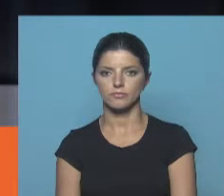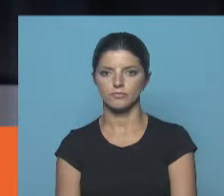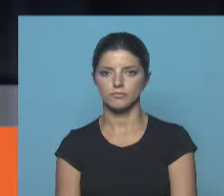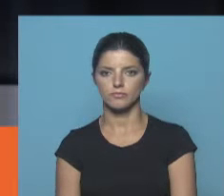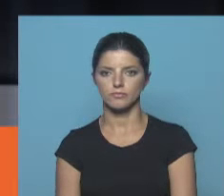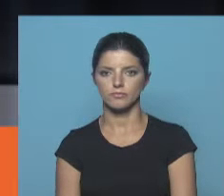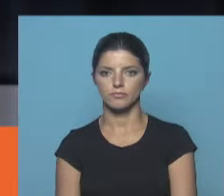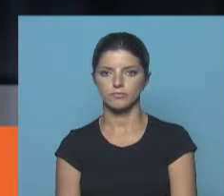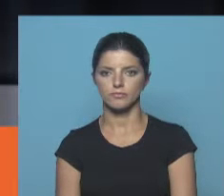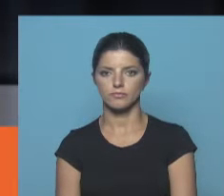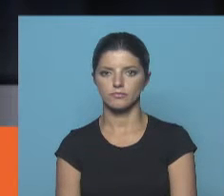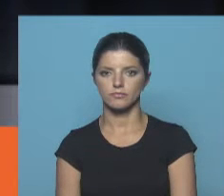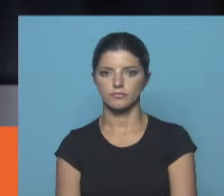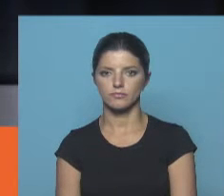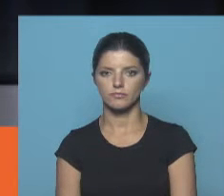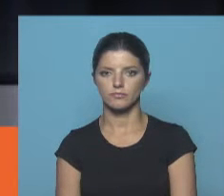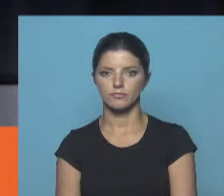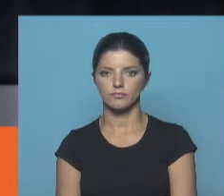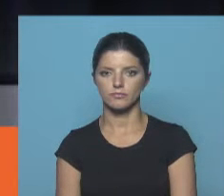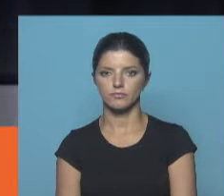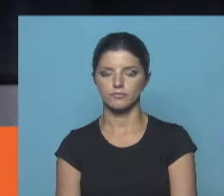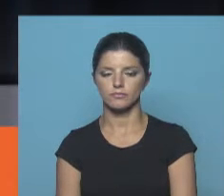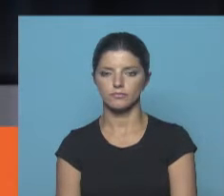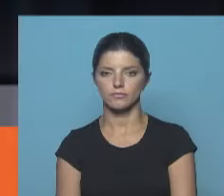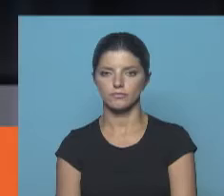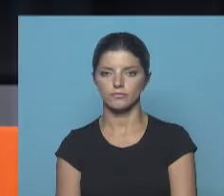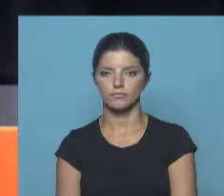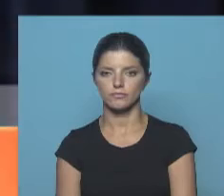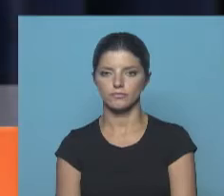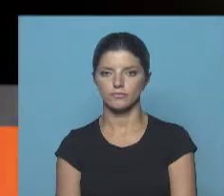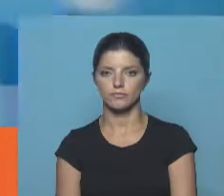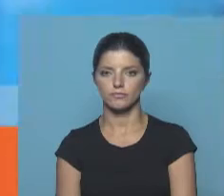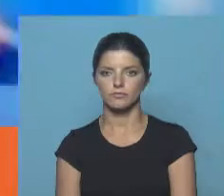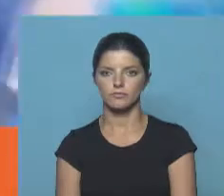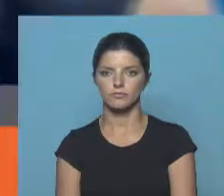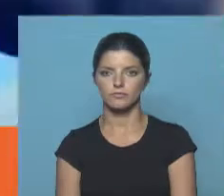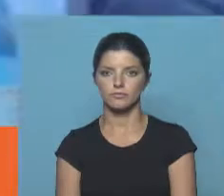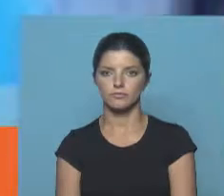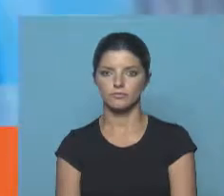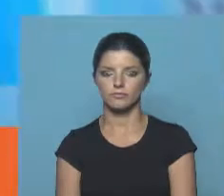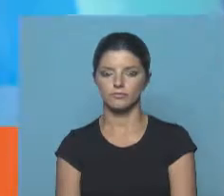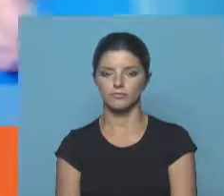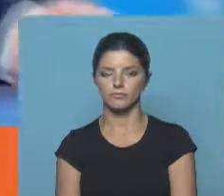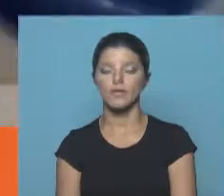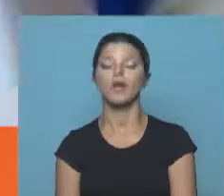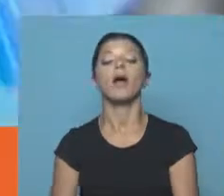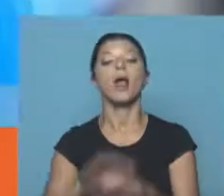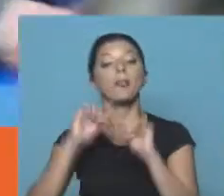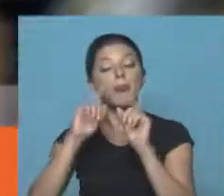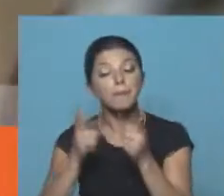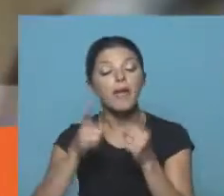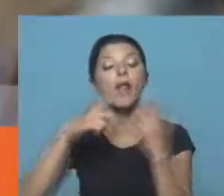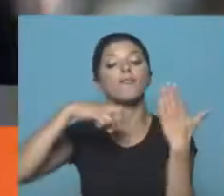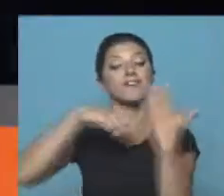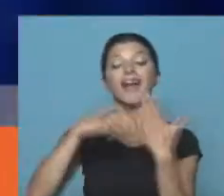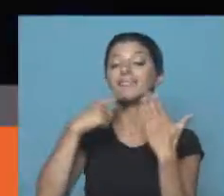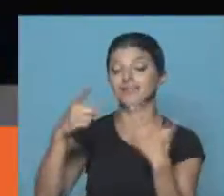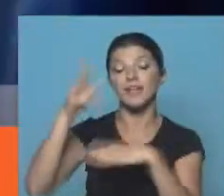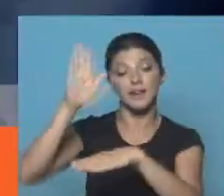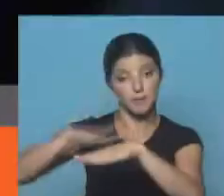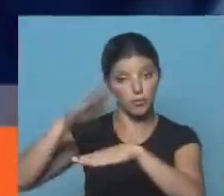Choi Tae-min, el fundador de una secta religiosa que asesoró al padre de la actual mandataria, el general golpista Park